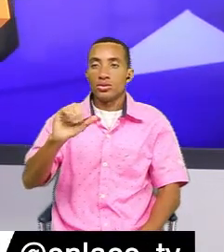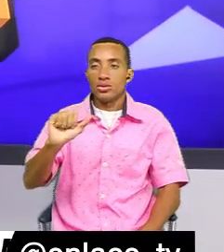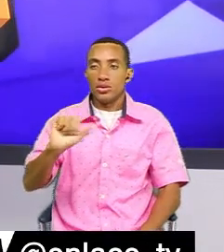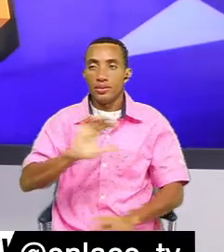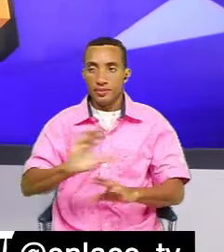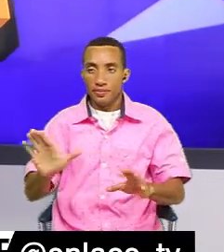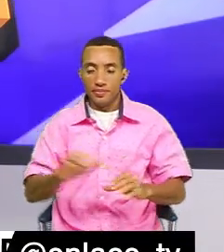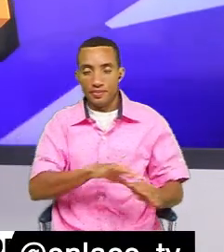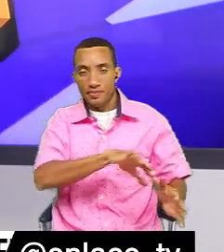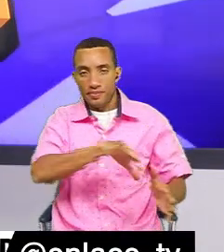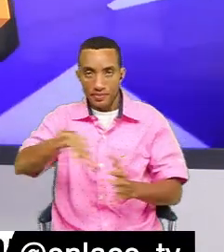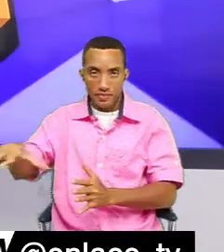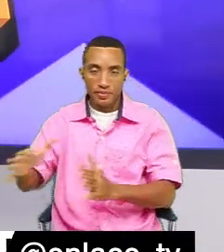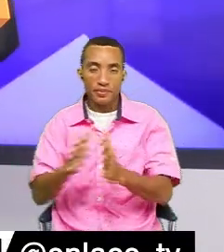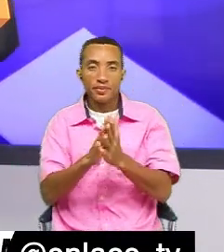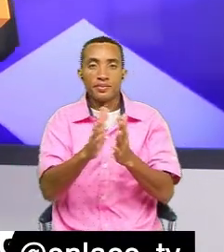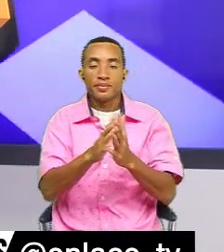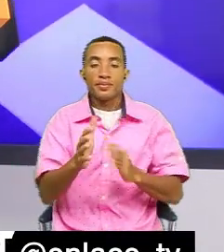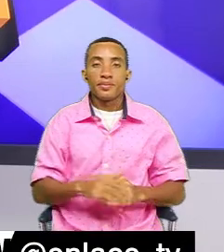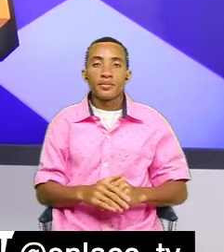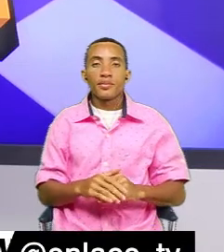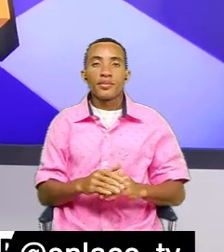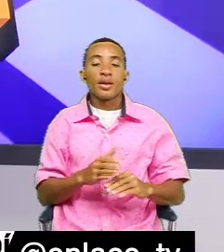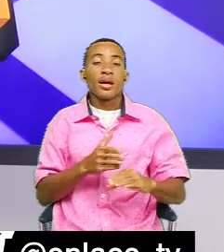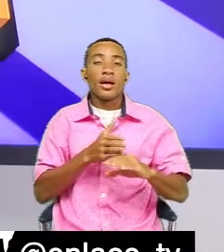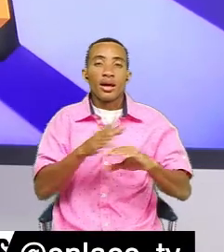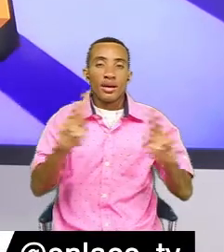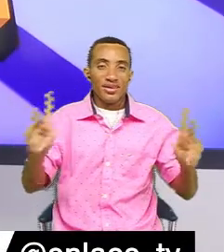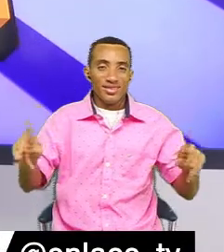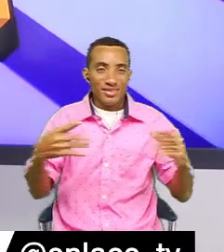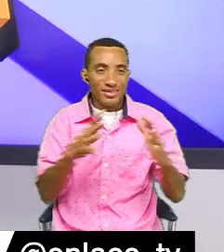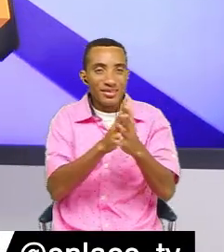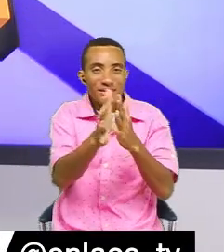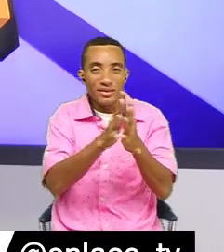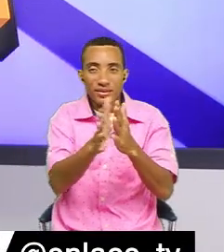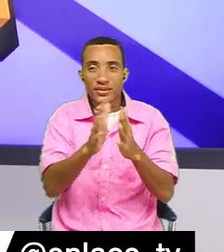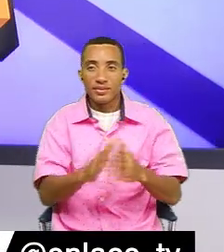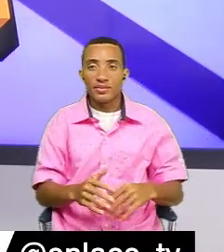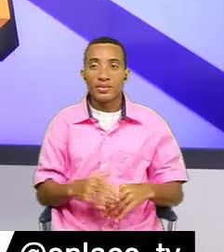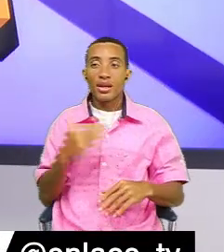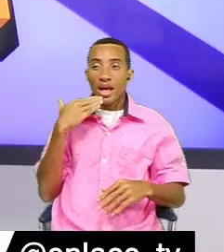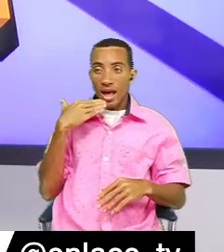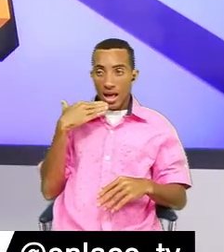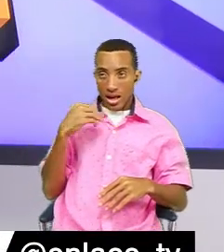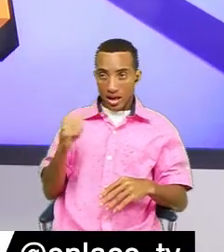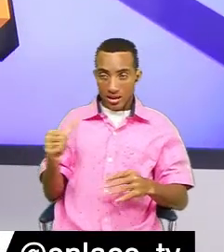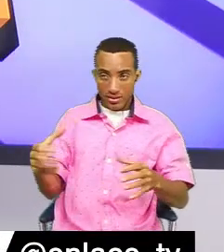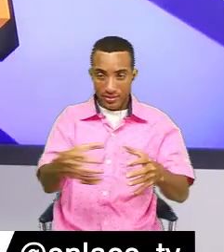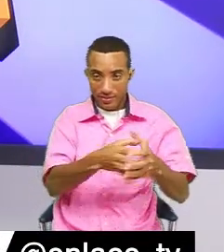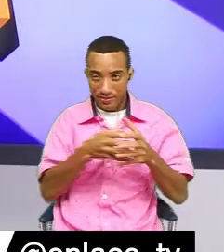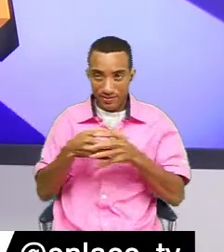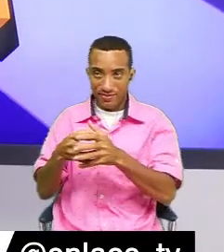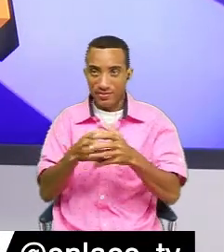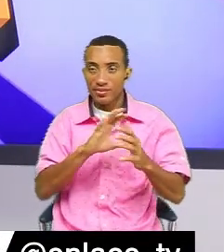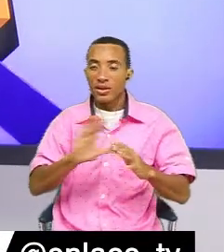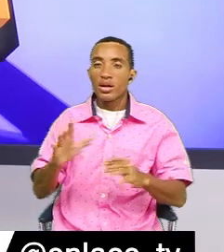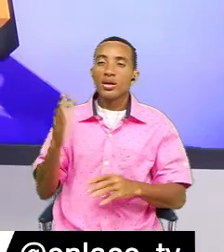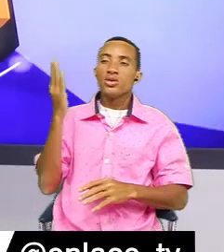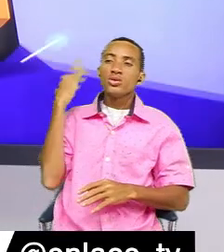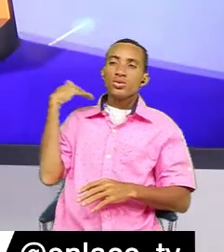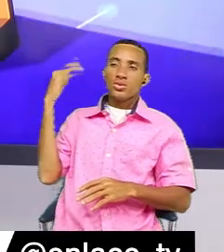en otra información, a través de un comunicado de prensa, la Organización Femenina Popular rechazó el homicidio de una joven de 18 años que se dio en días pasados